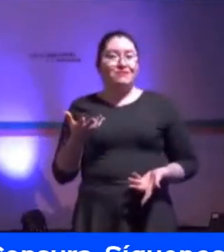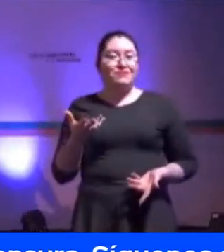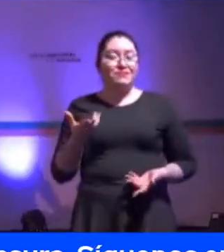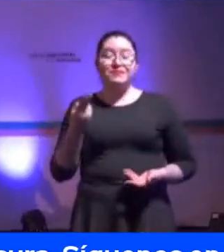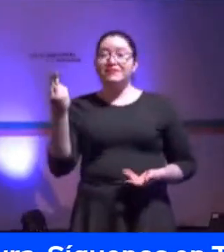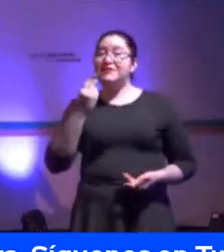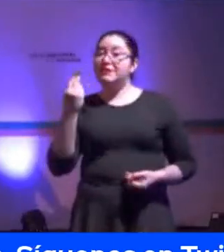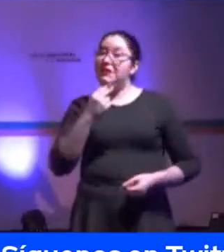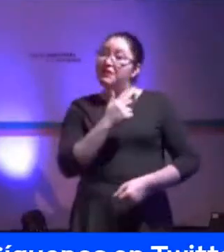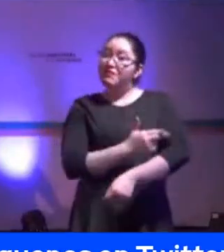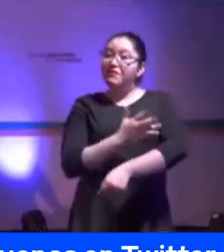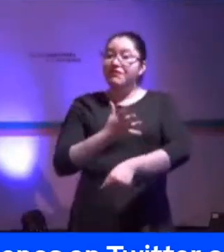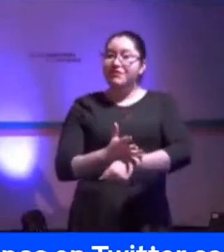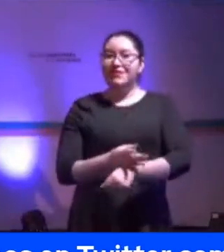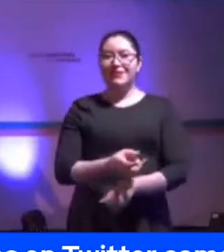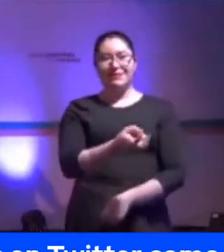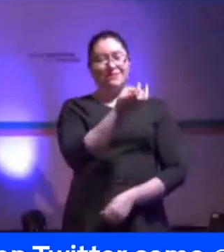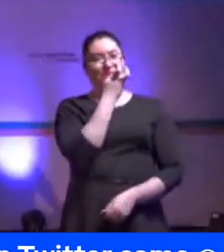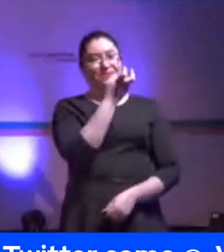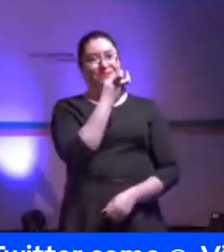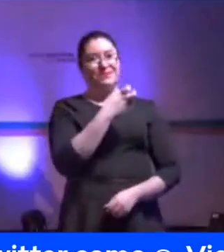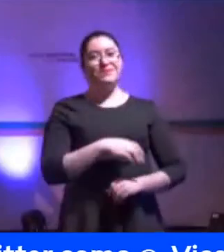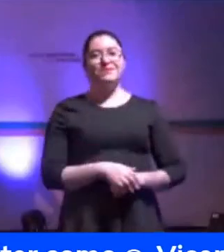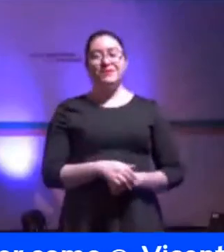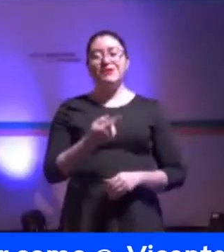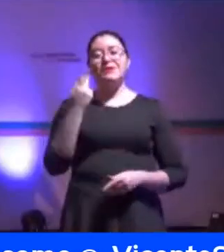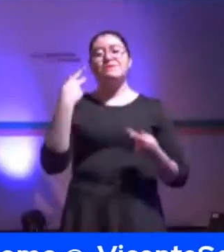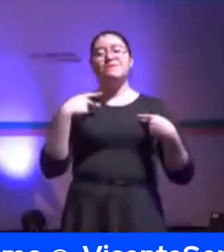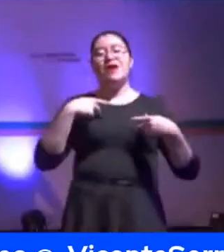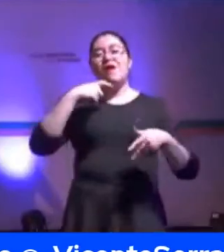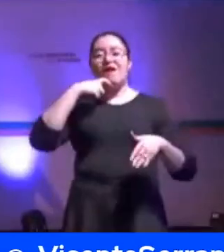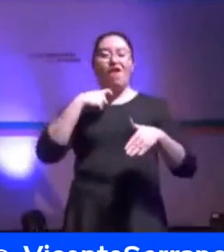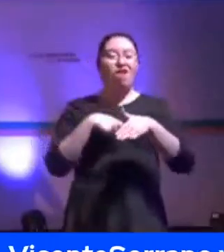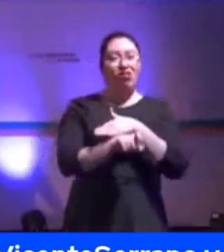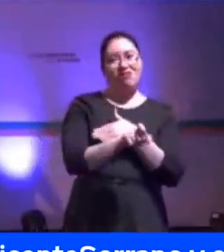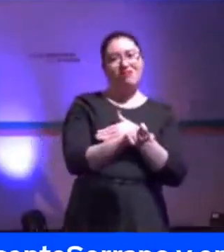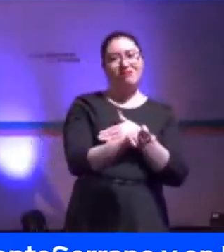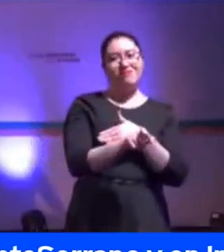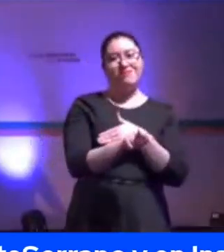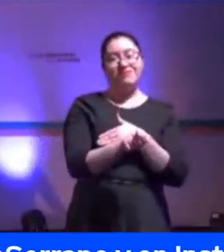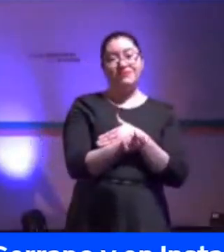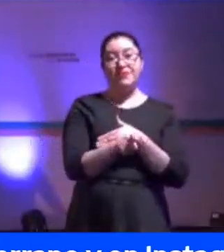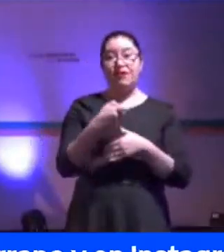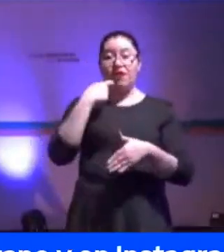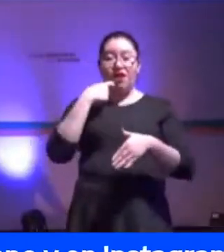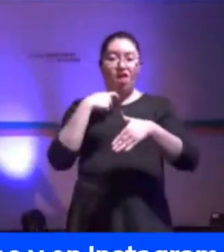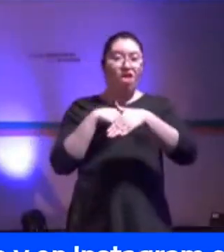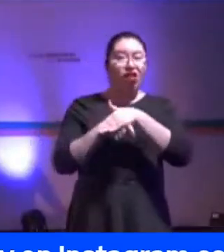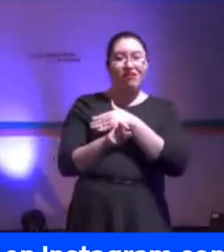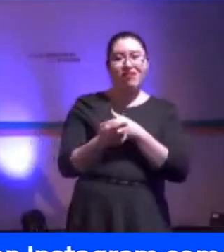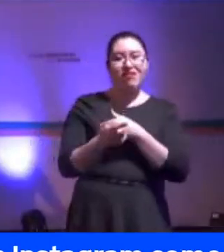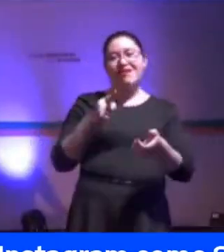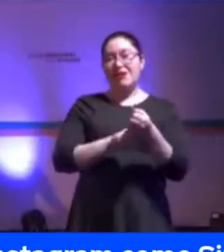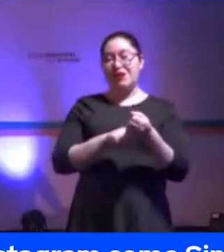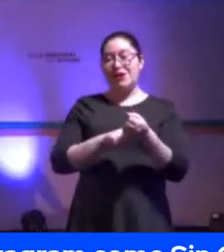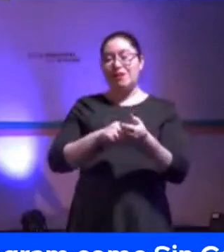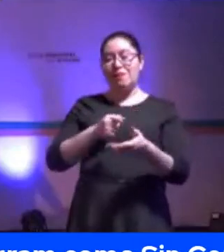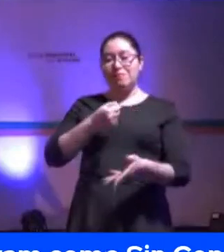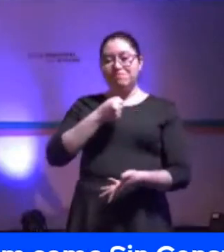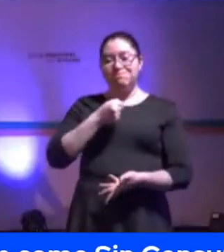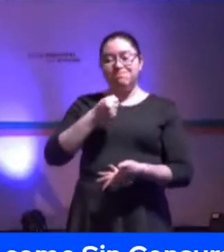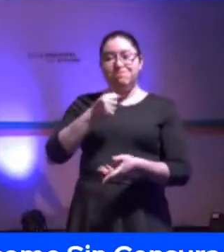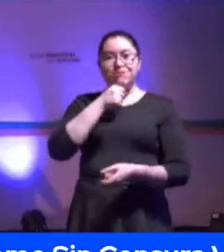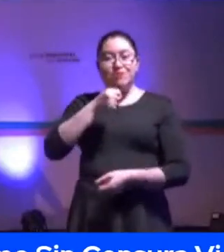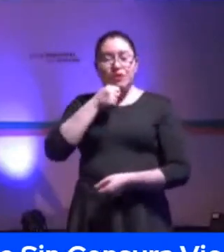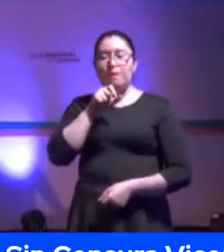honestos. Exactamente. Los corruptos. Entonces, sí, la corrupción llegó también al periodismo. Y llegó desde hace